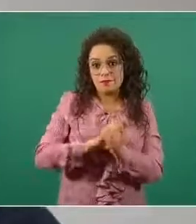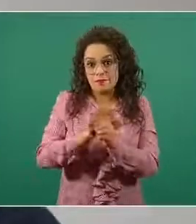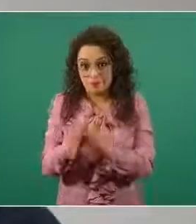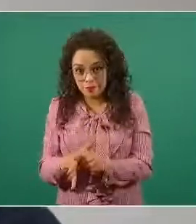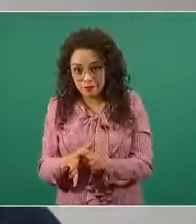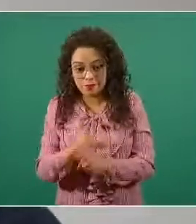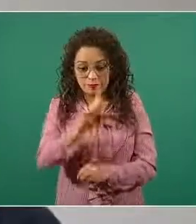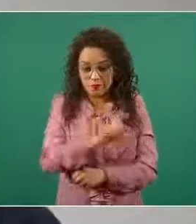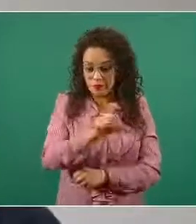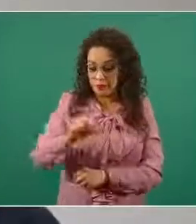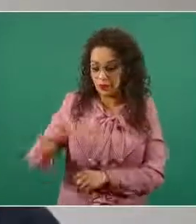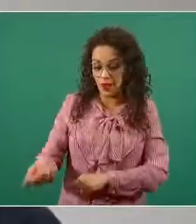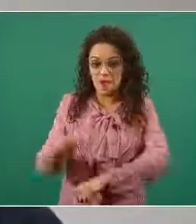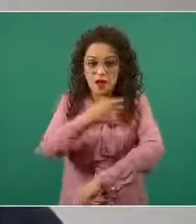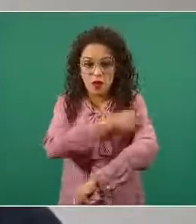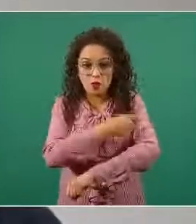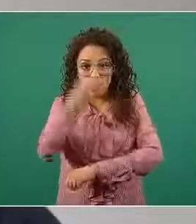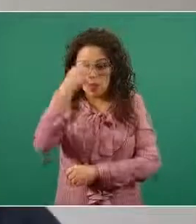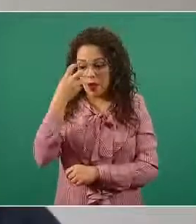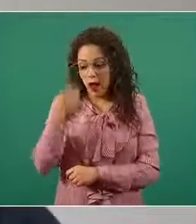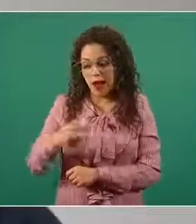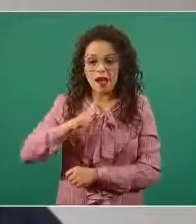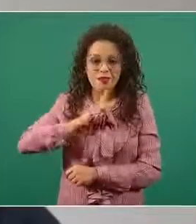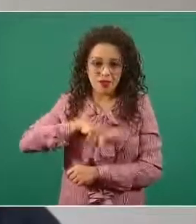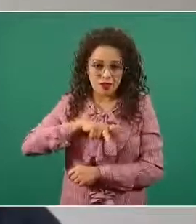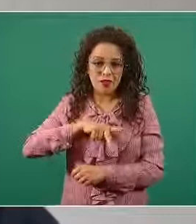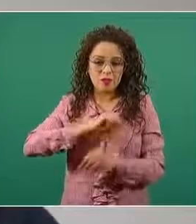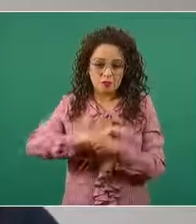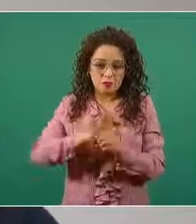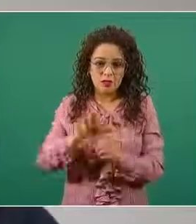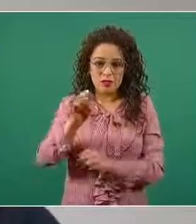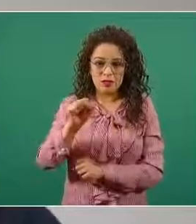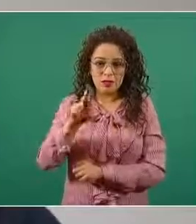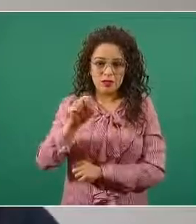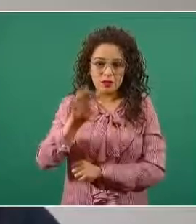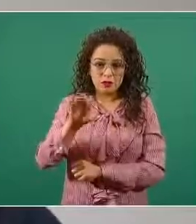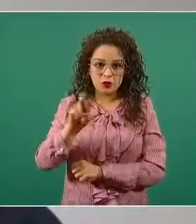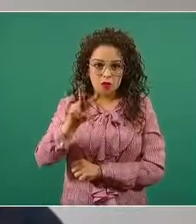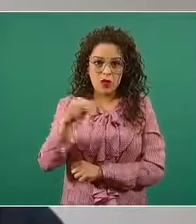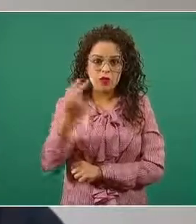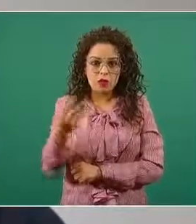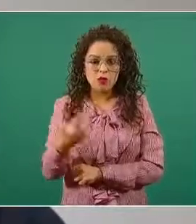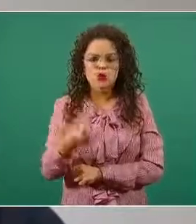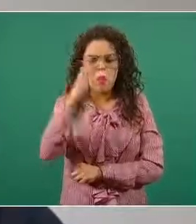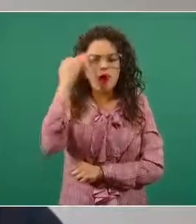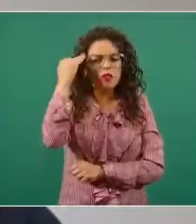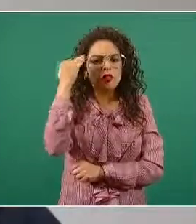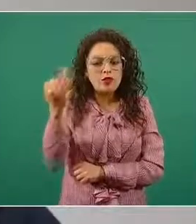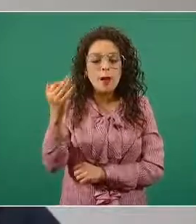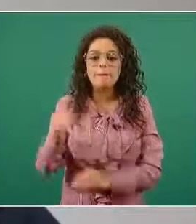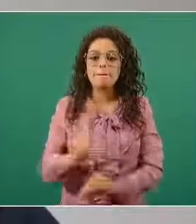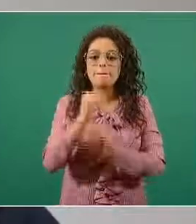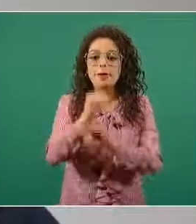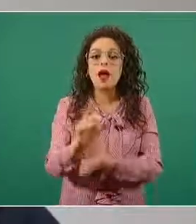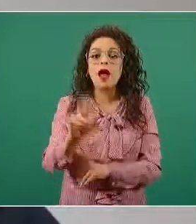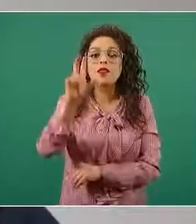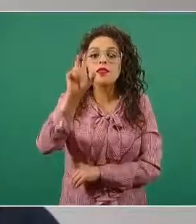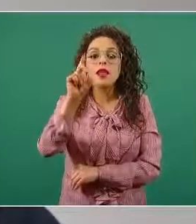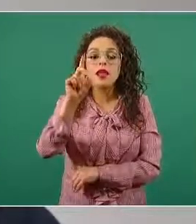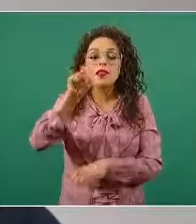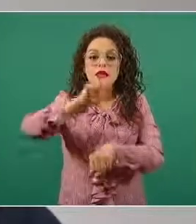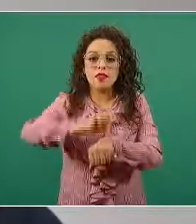virus SARS-CoV-2, la temporalidad que se ha marcado son 30 días, es decir, una vez que una persona se recibe